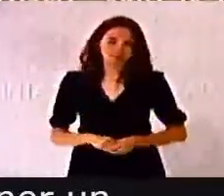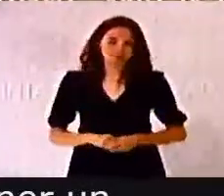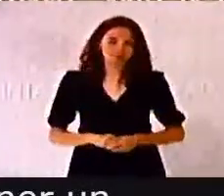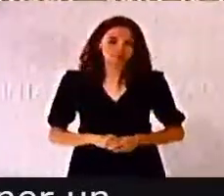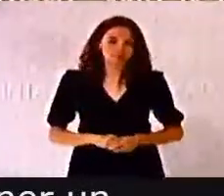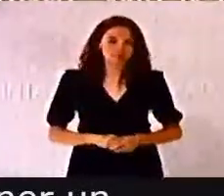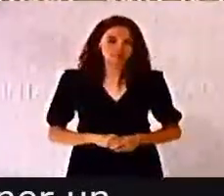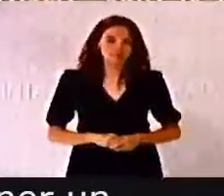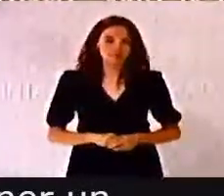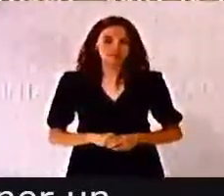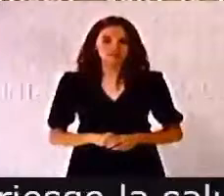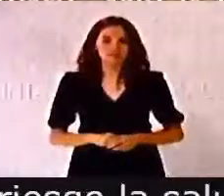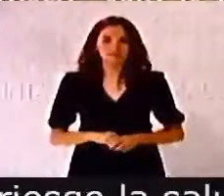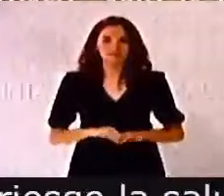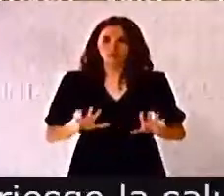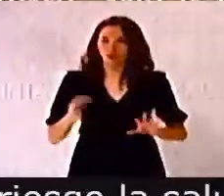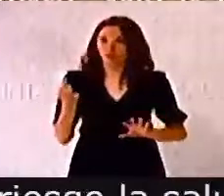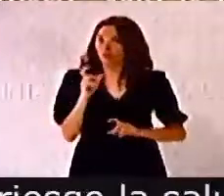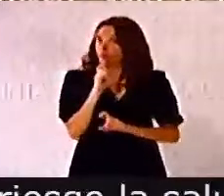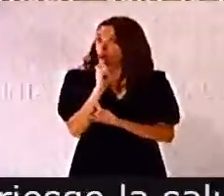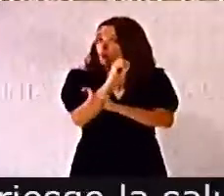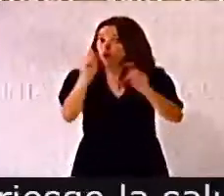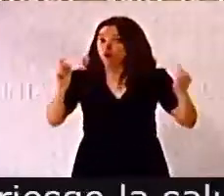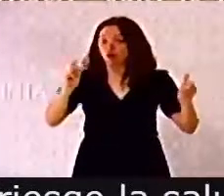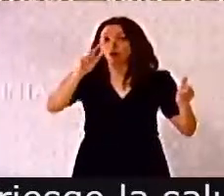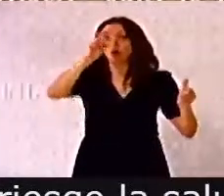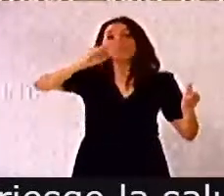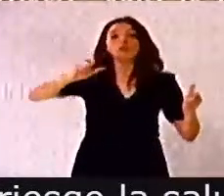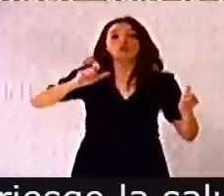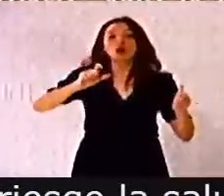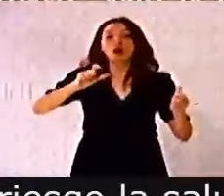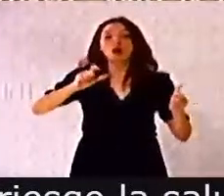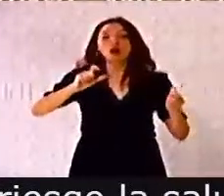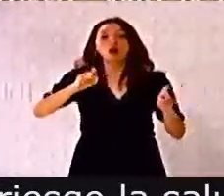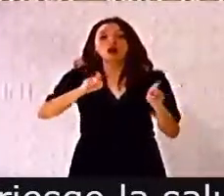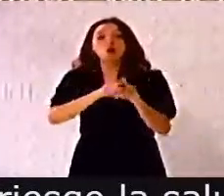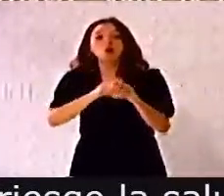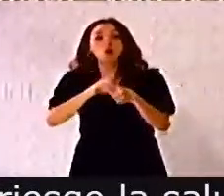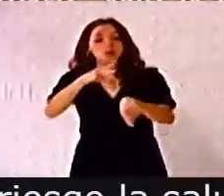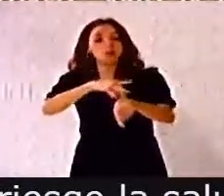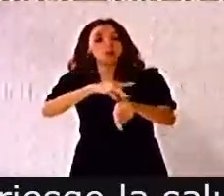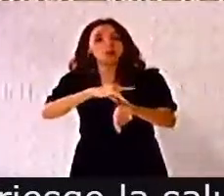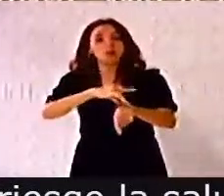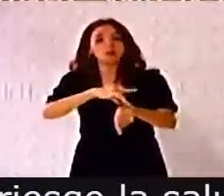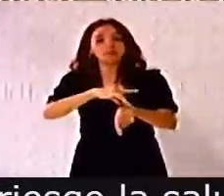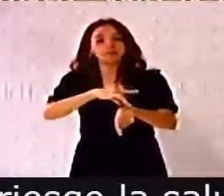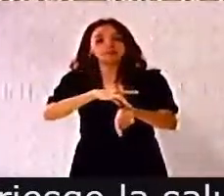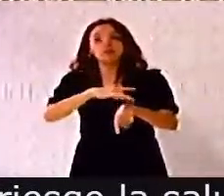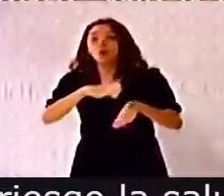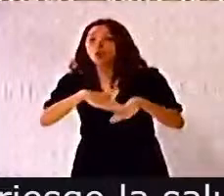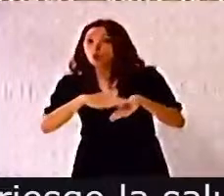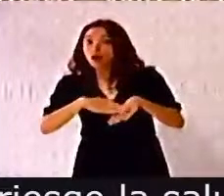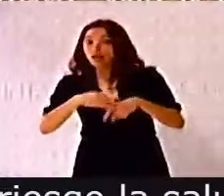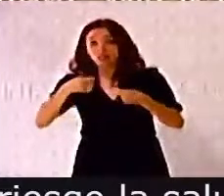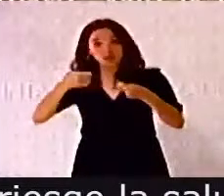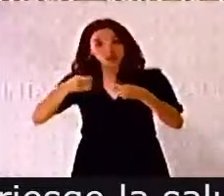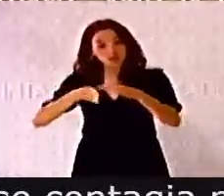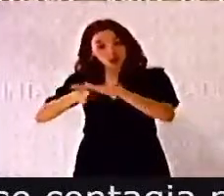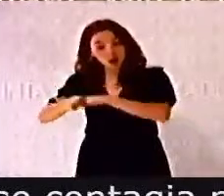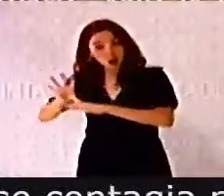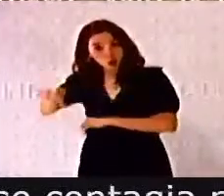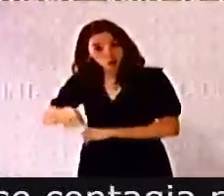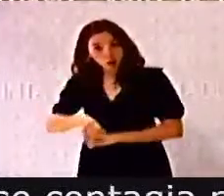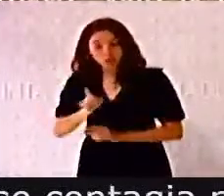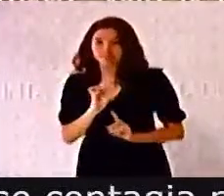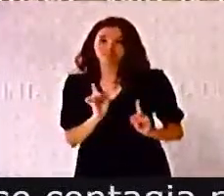Pero digamos bien alto y bien claro, la gente que se está contagiando no se está contagiando por ir a comprar al comercio, a la tienda o al supermercado o por